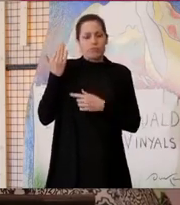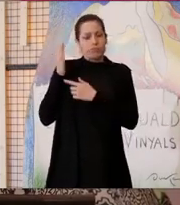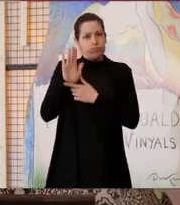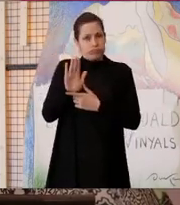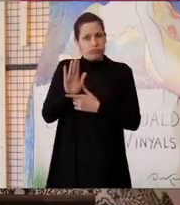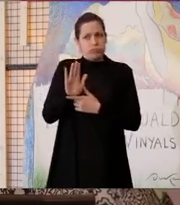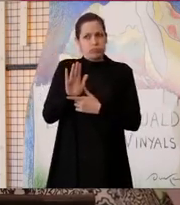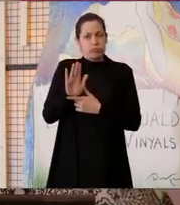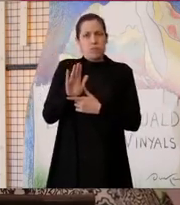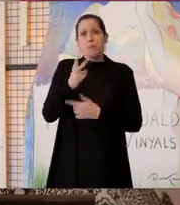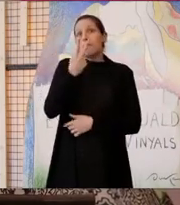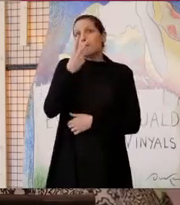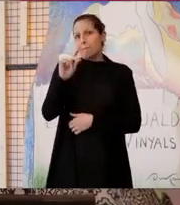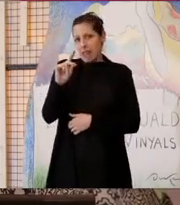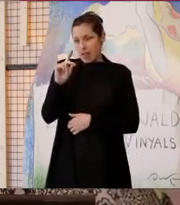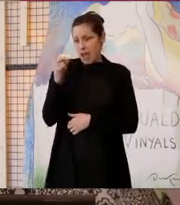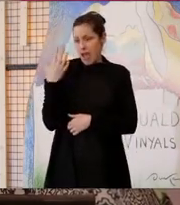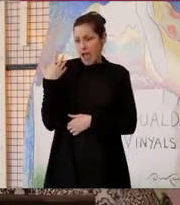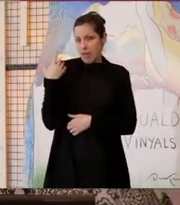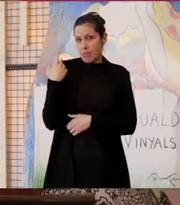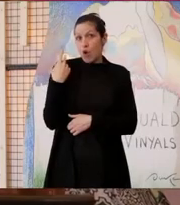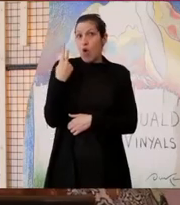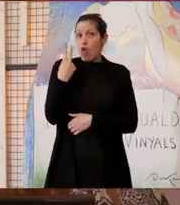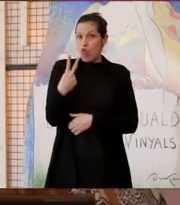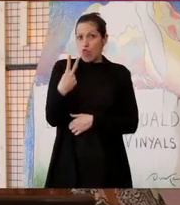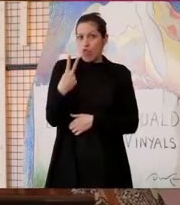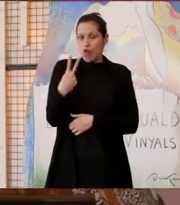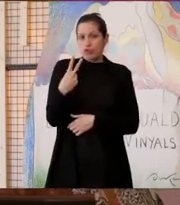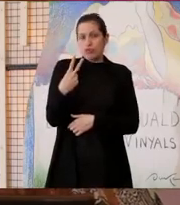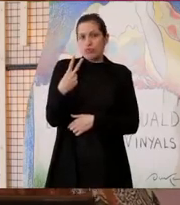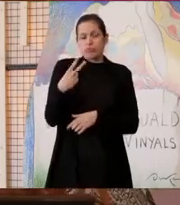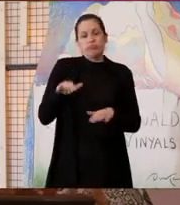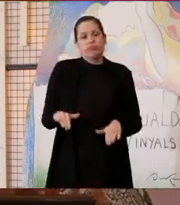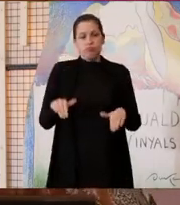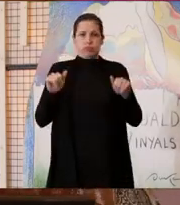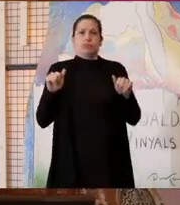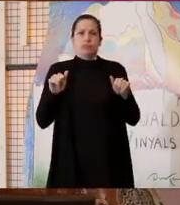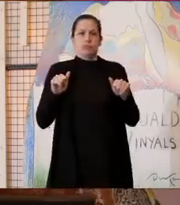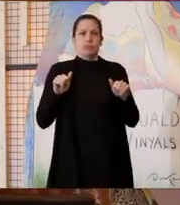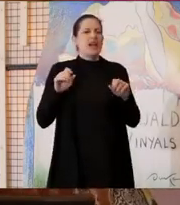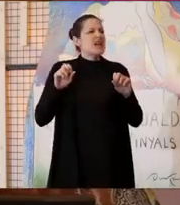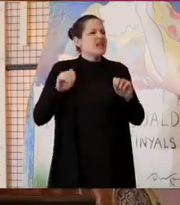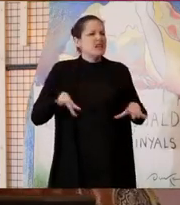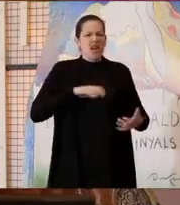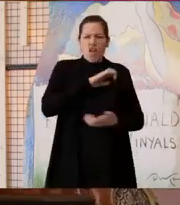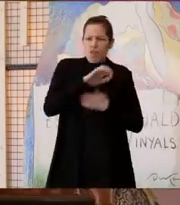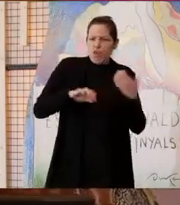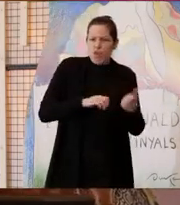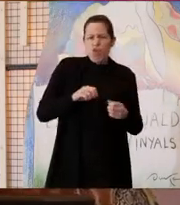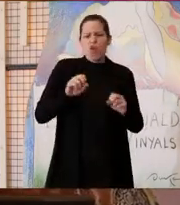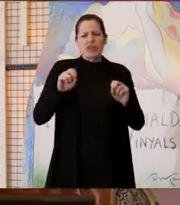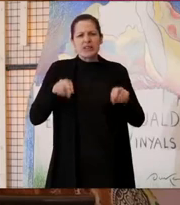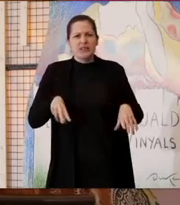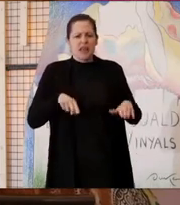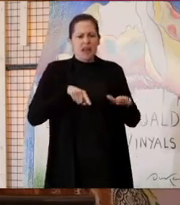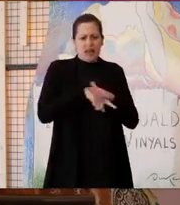se han ido dos se han ido dos presidentas sin escándalo sin malas gestiones sin perder las